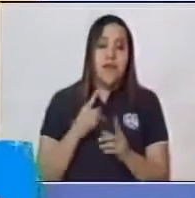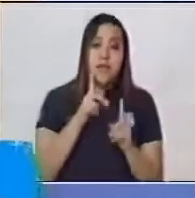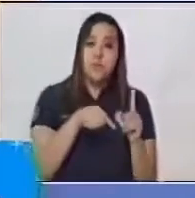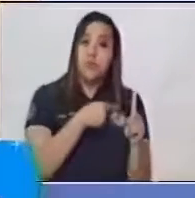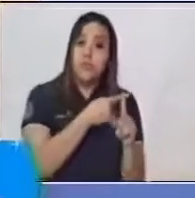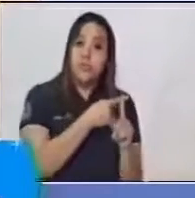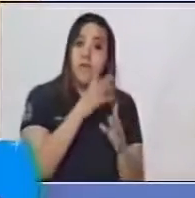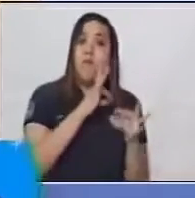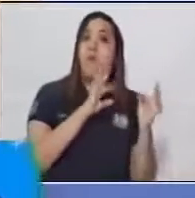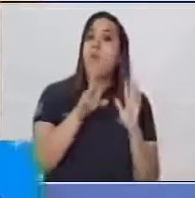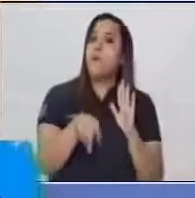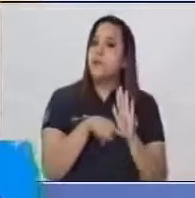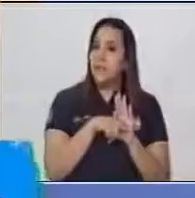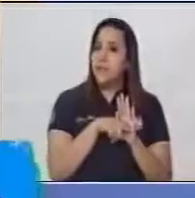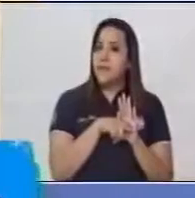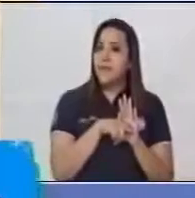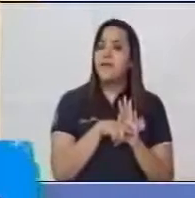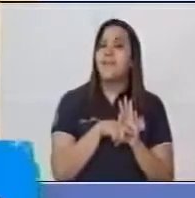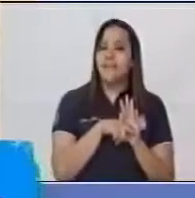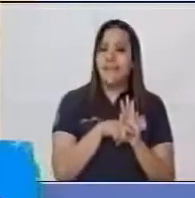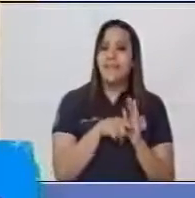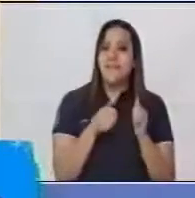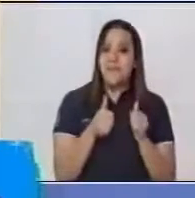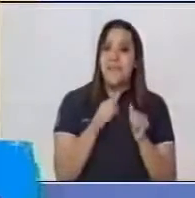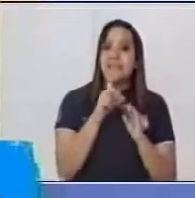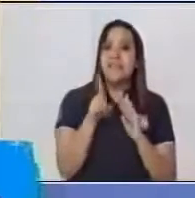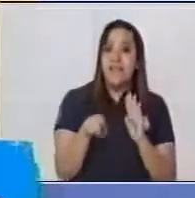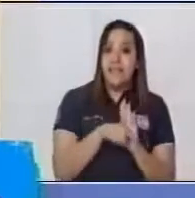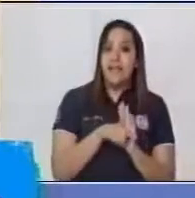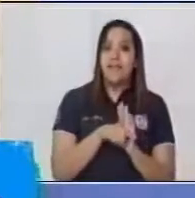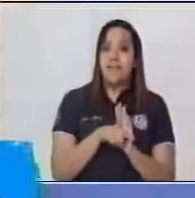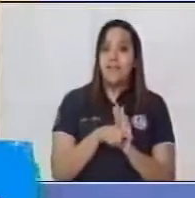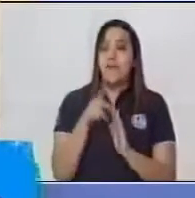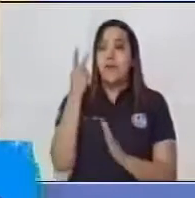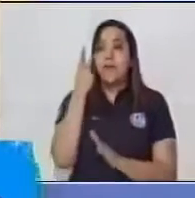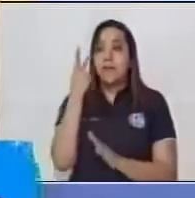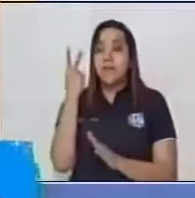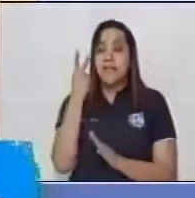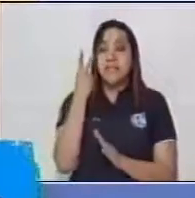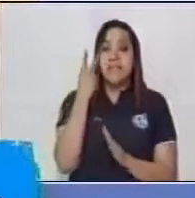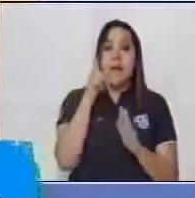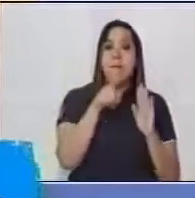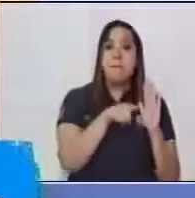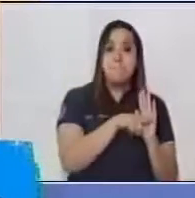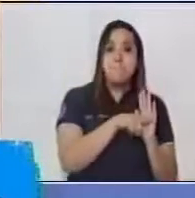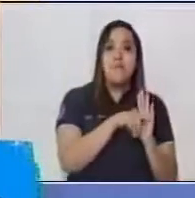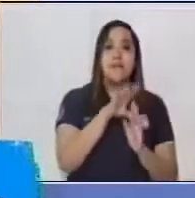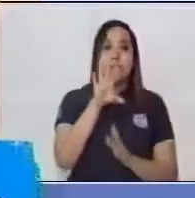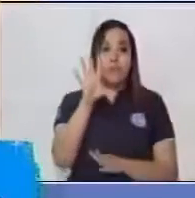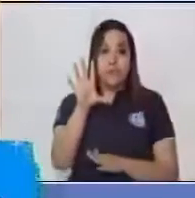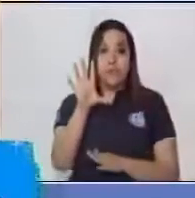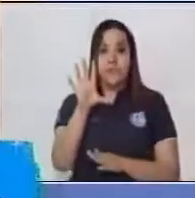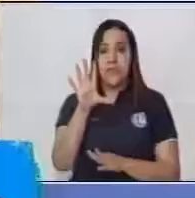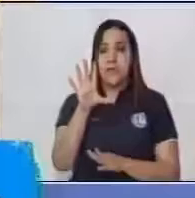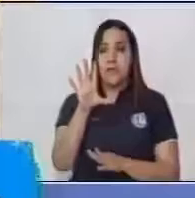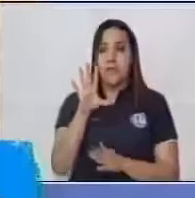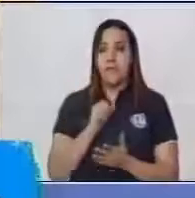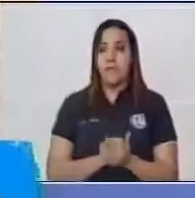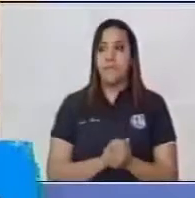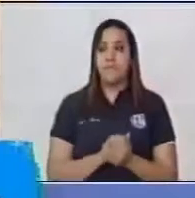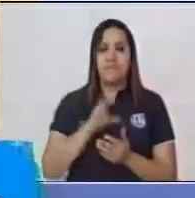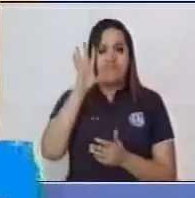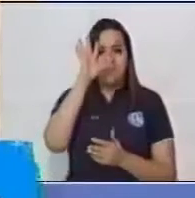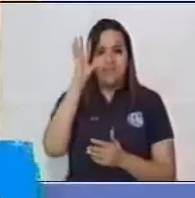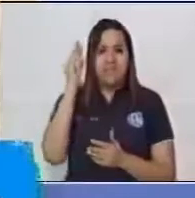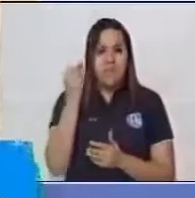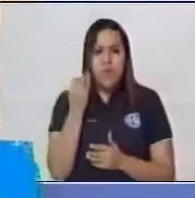o es negativo? Muy bien, es negativo y es menos 5. ¿Por qué va